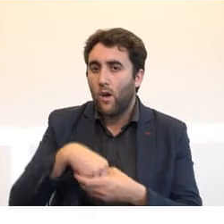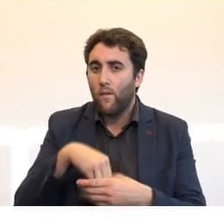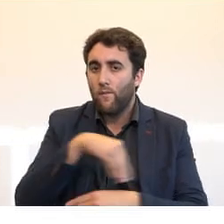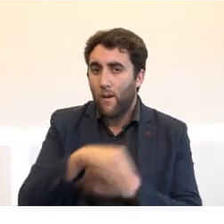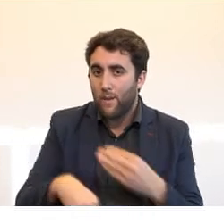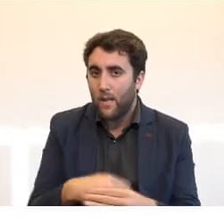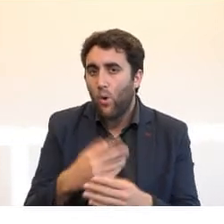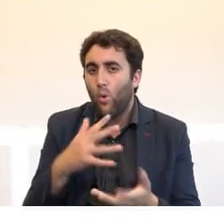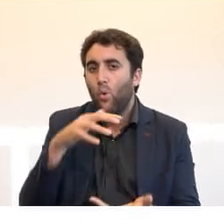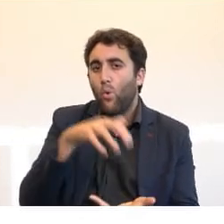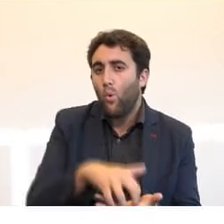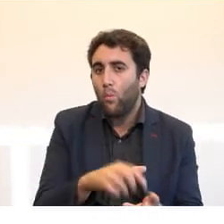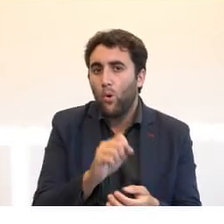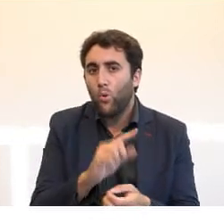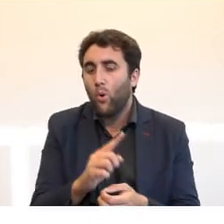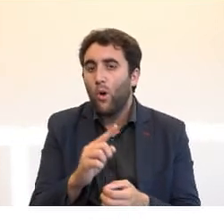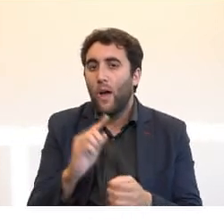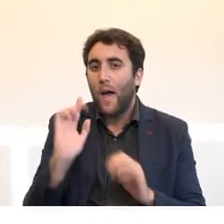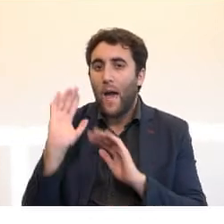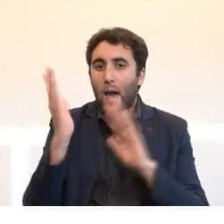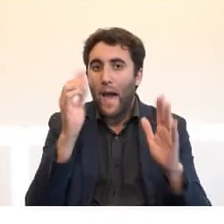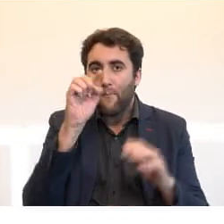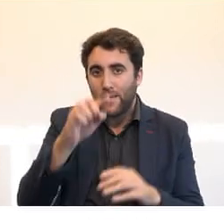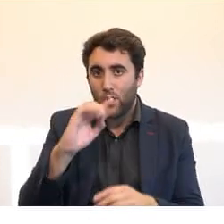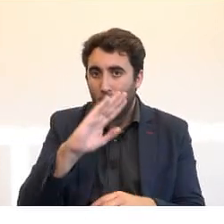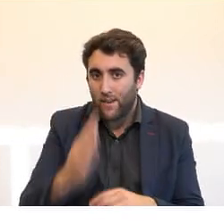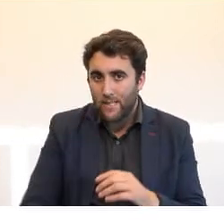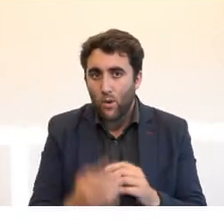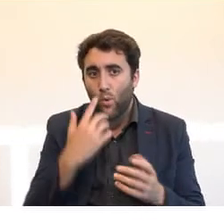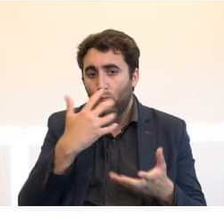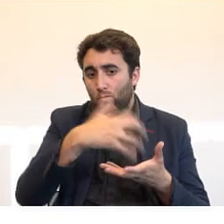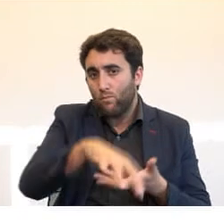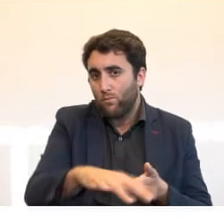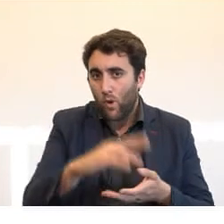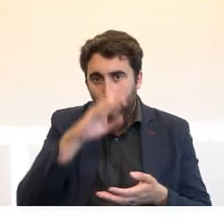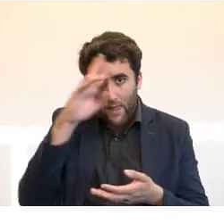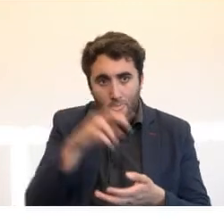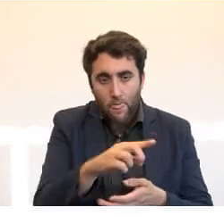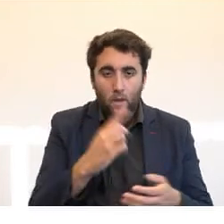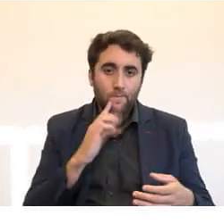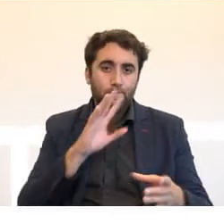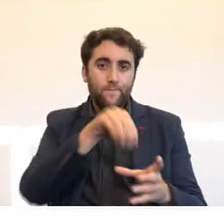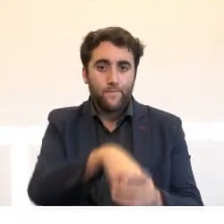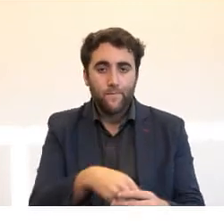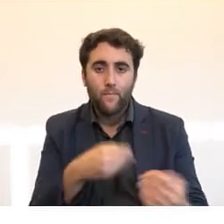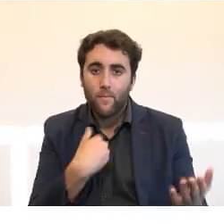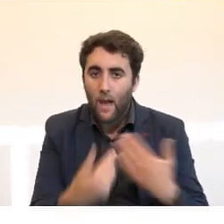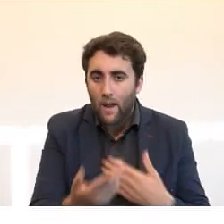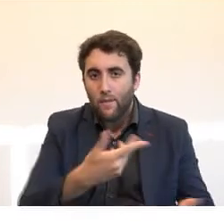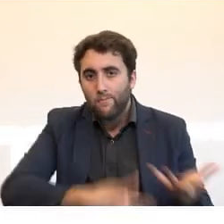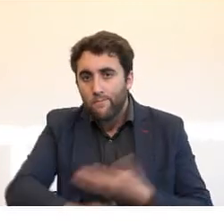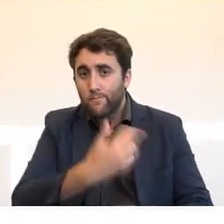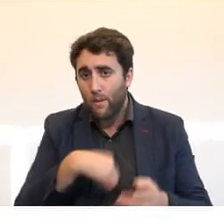grupo nativo de la Amazonía brasileña y concluía, entre otras cosas, lo que vemos en